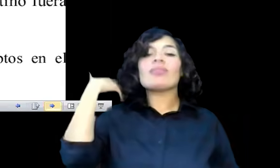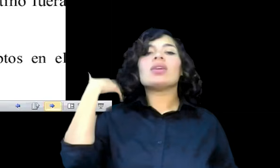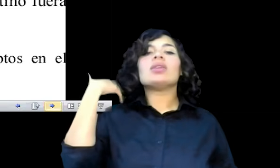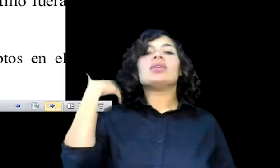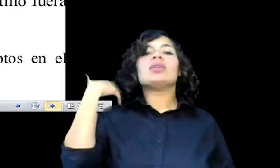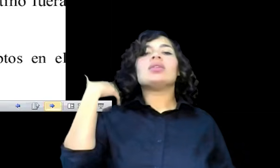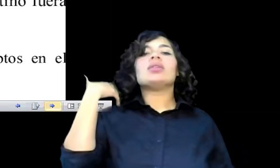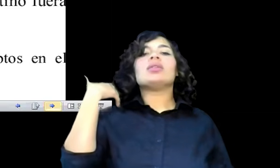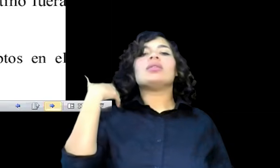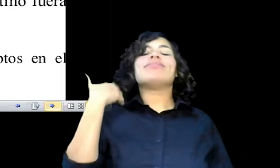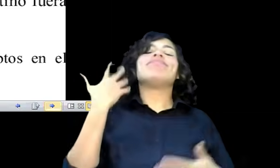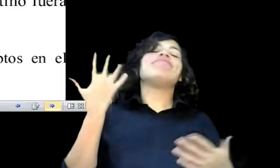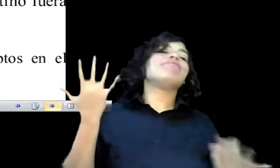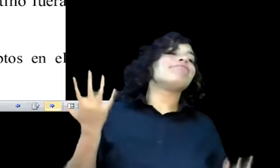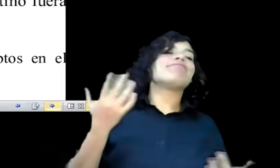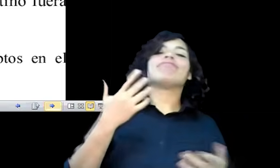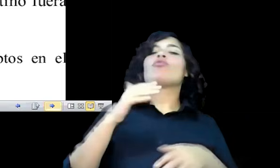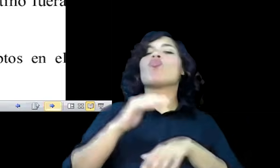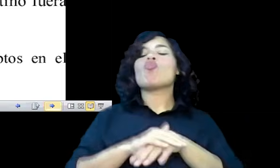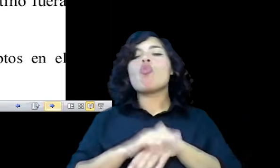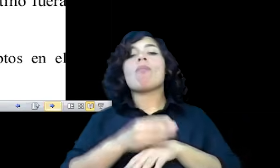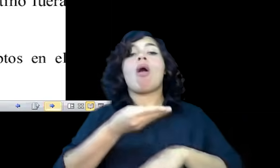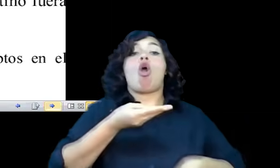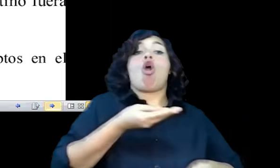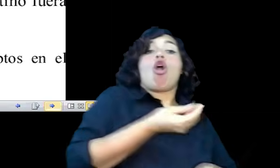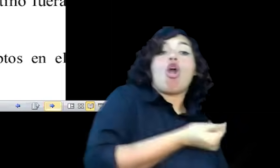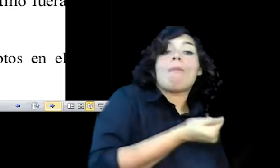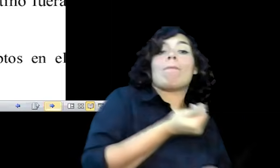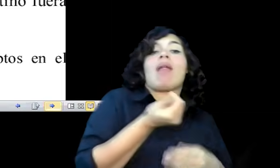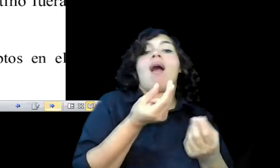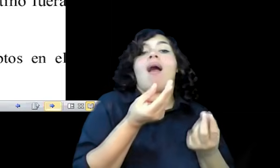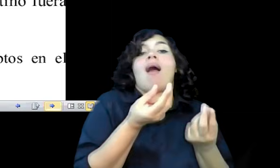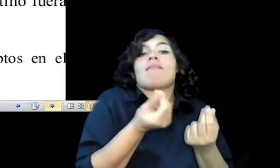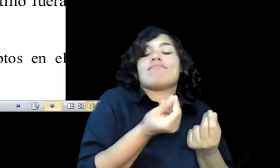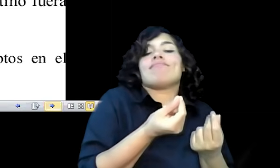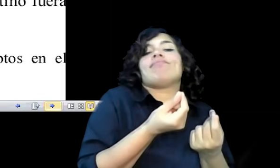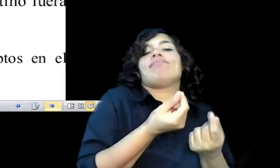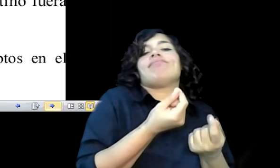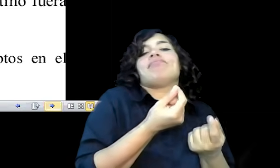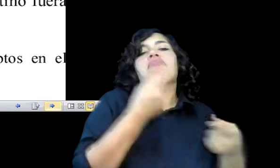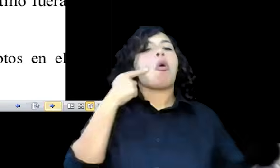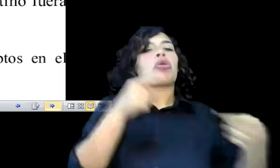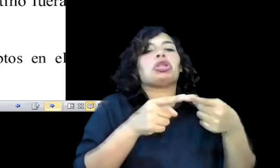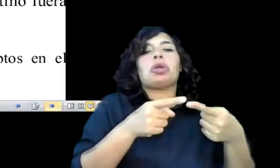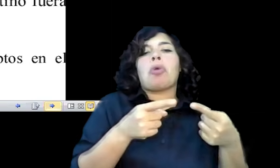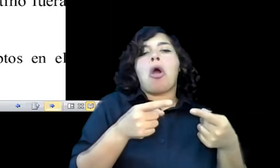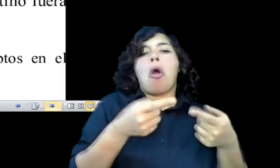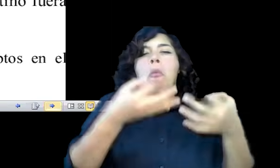ya sea por compra de moneda para atesoramiento o sin un destino específico,